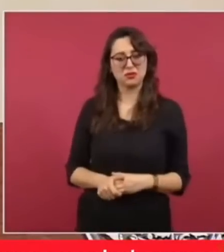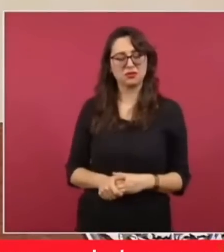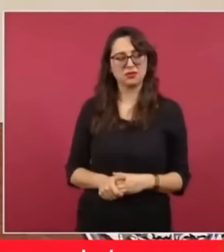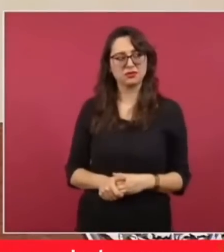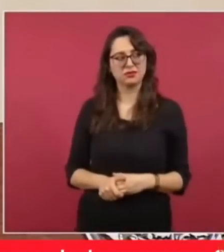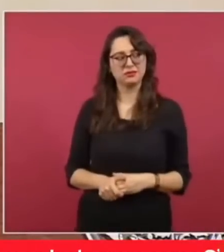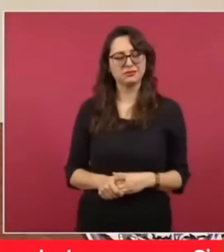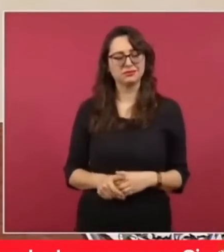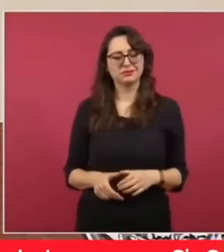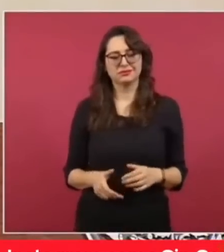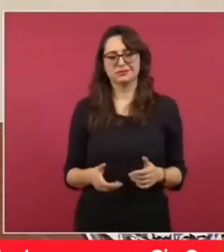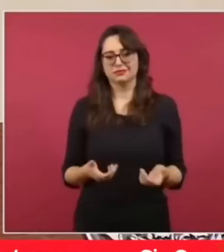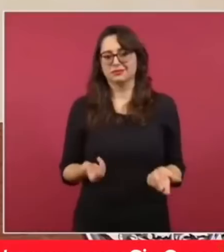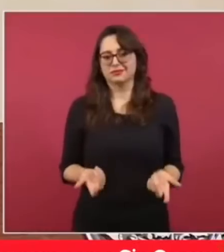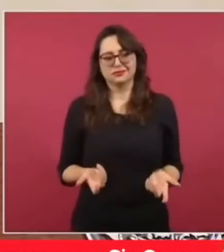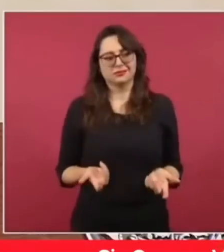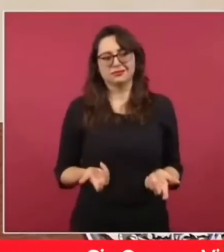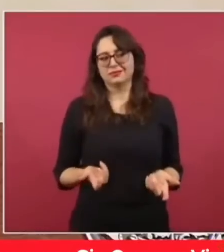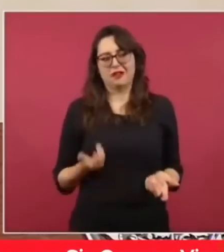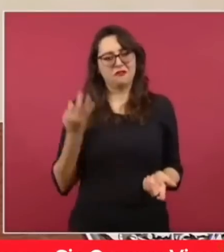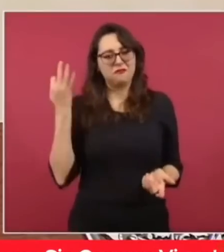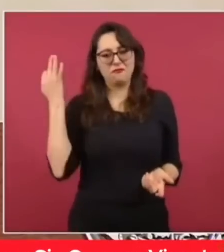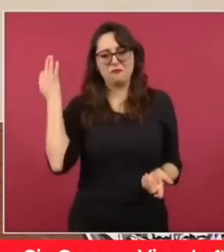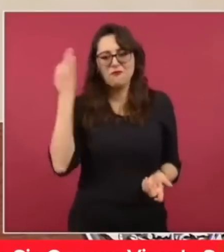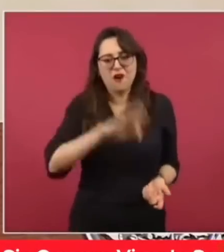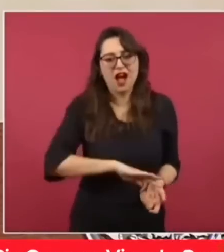Entonces, esas falsedades